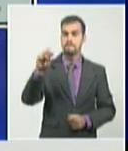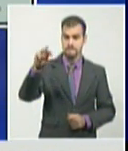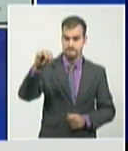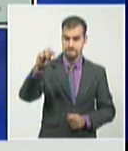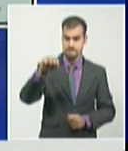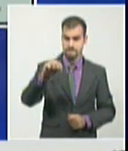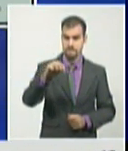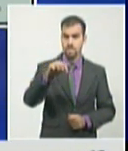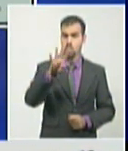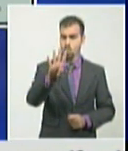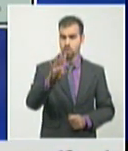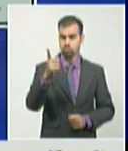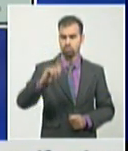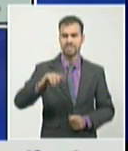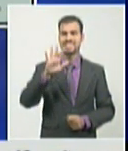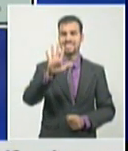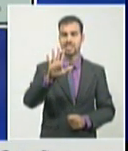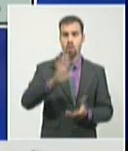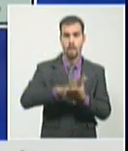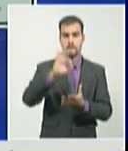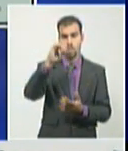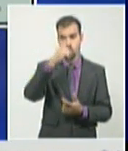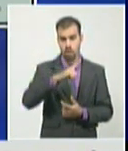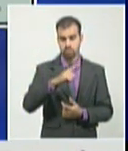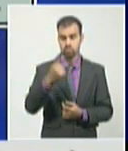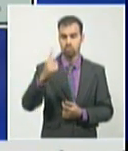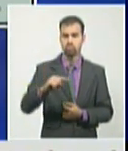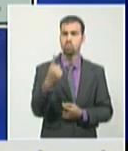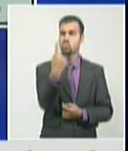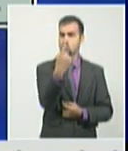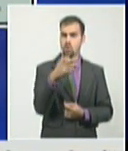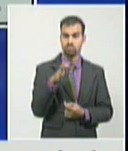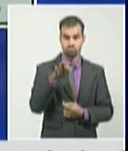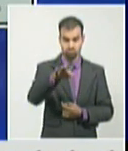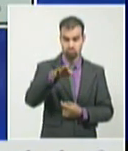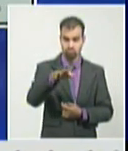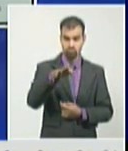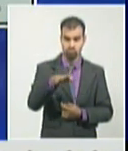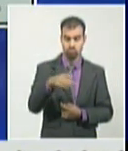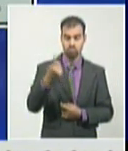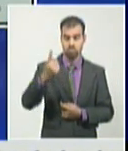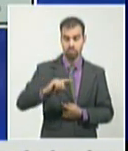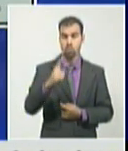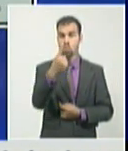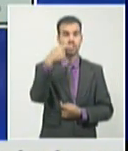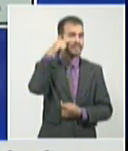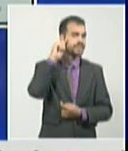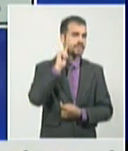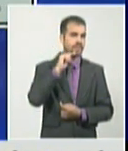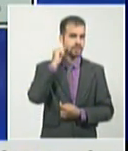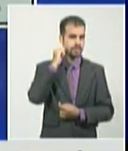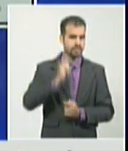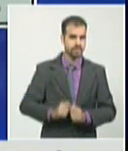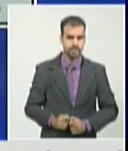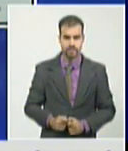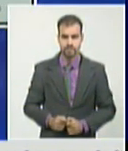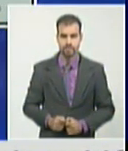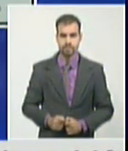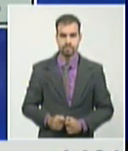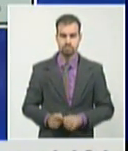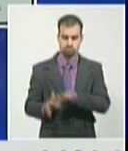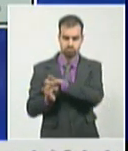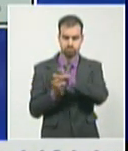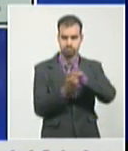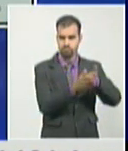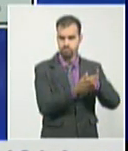modo uno de rafael freyre y uno de sagua de tánamo en el caso de la provincia de